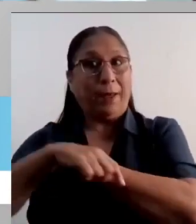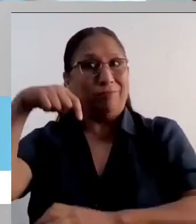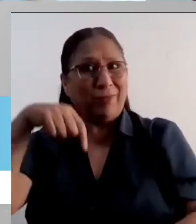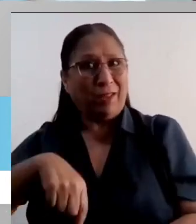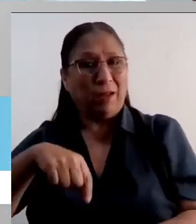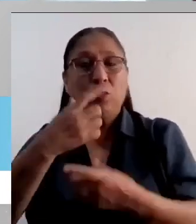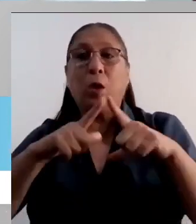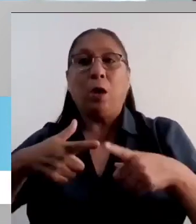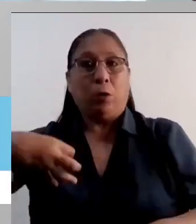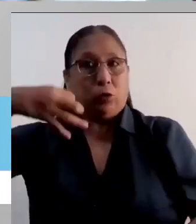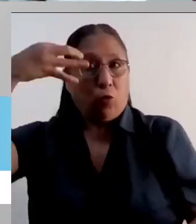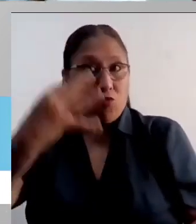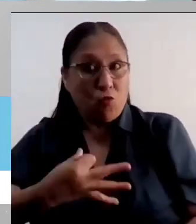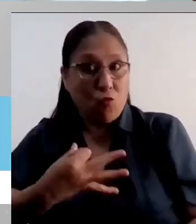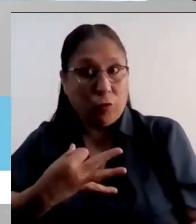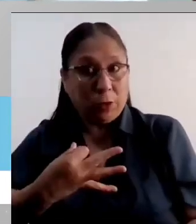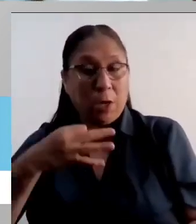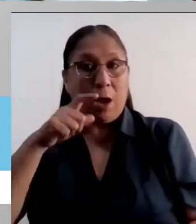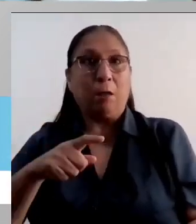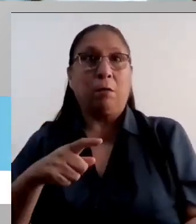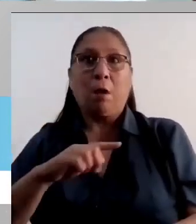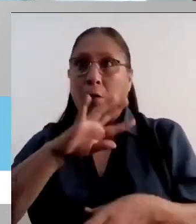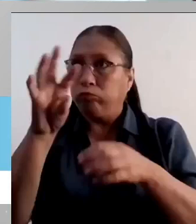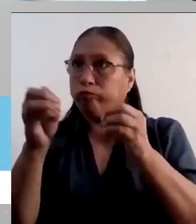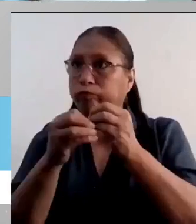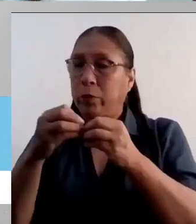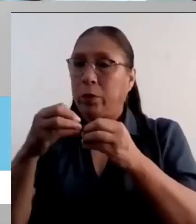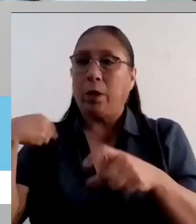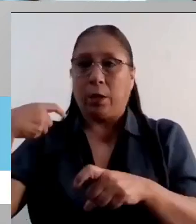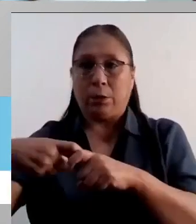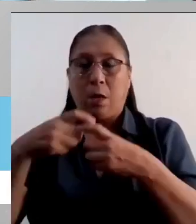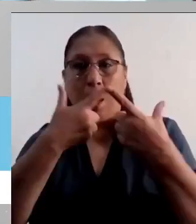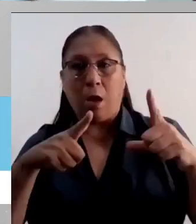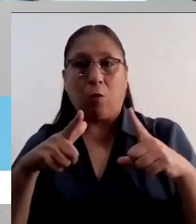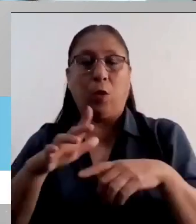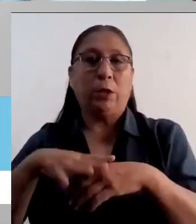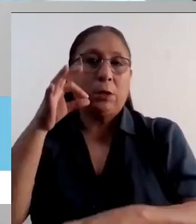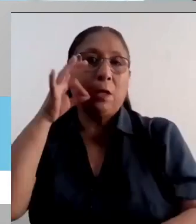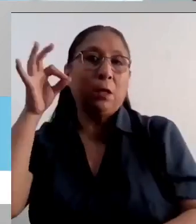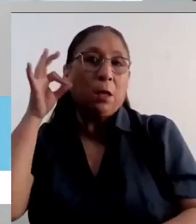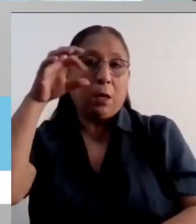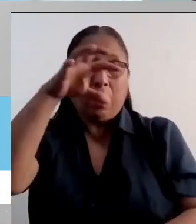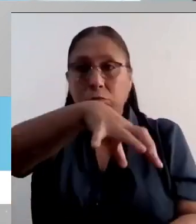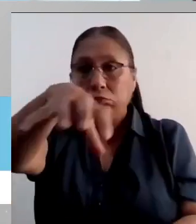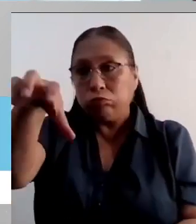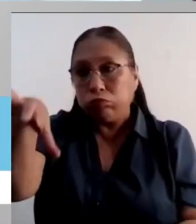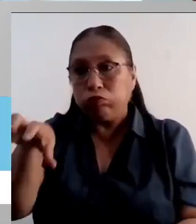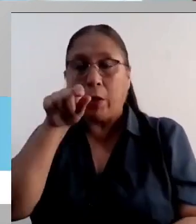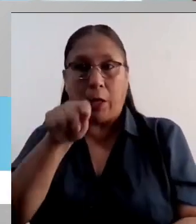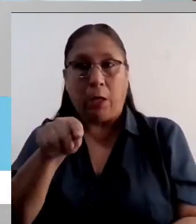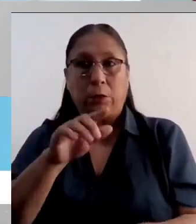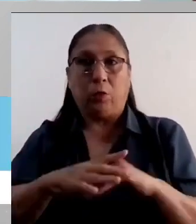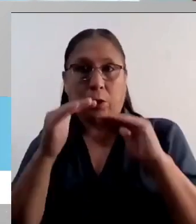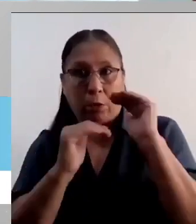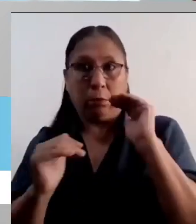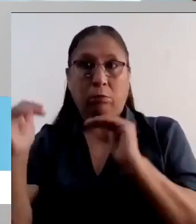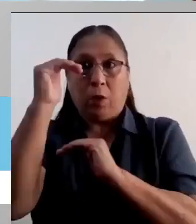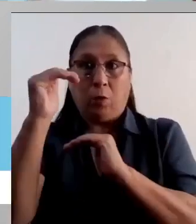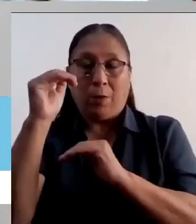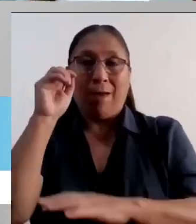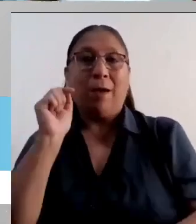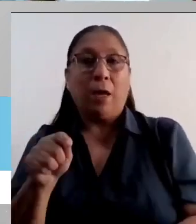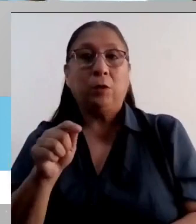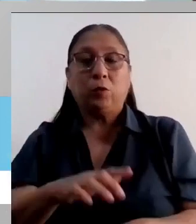lenguas oficiales, además del castellano, las lenguas indígenas en las zonas en las que predominen. Esto